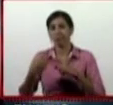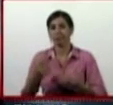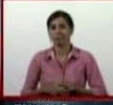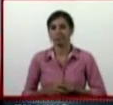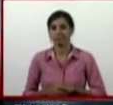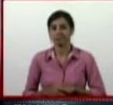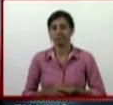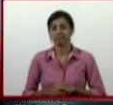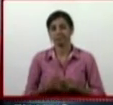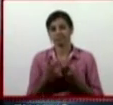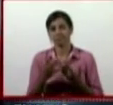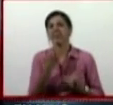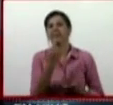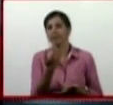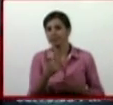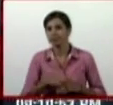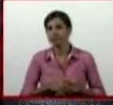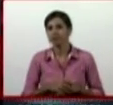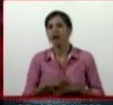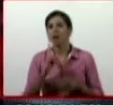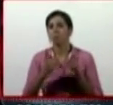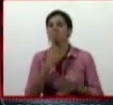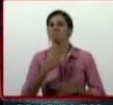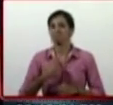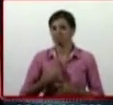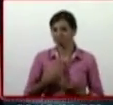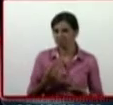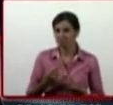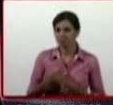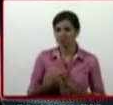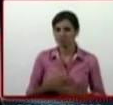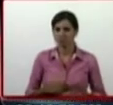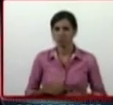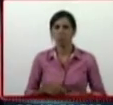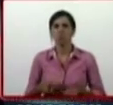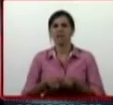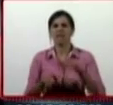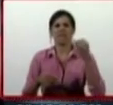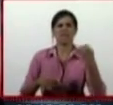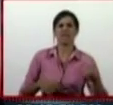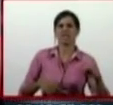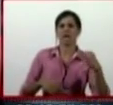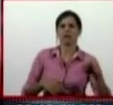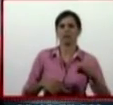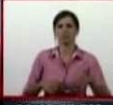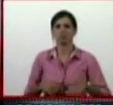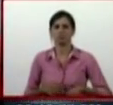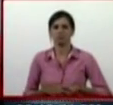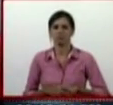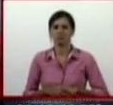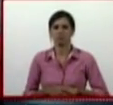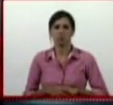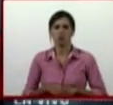decían, uno nos decía, ustedes son unos izquierdistas desmelenados, nos decía